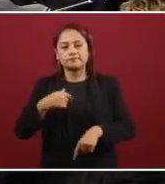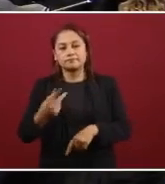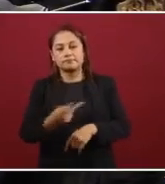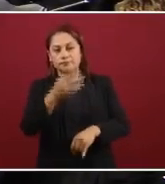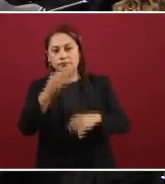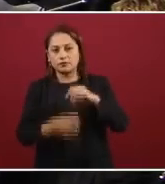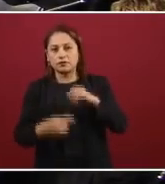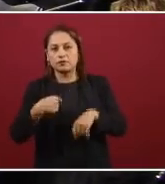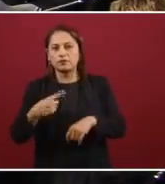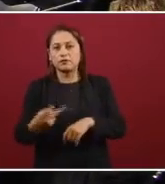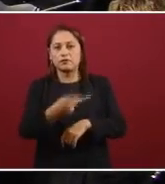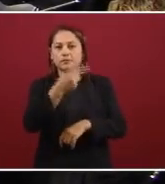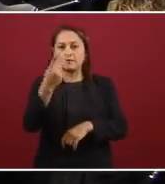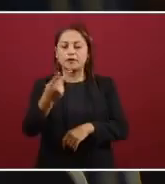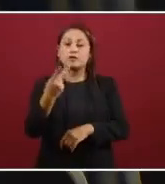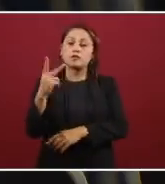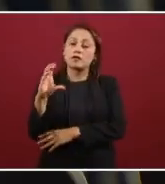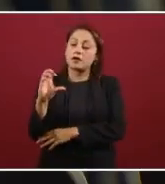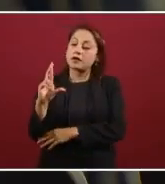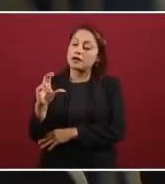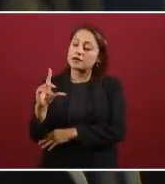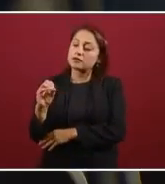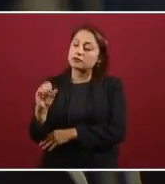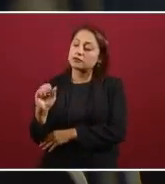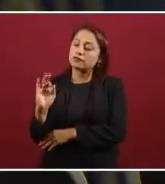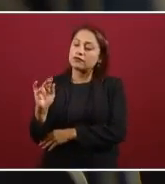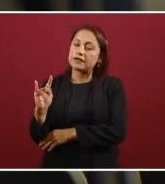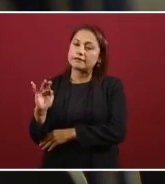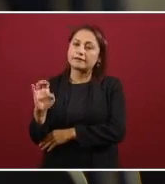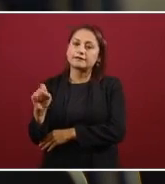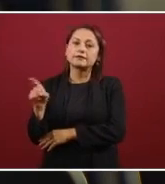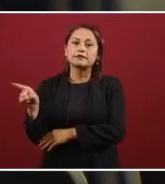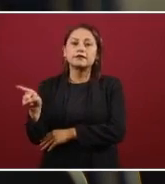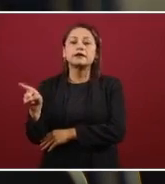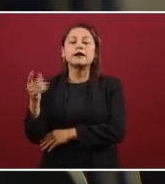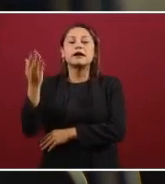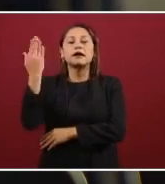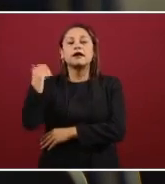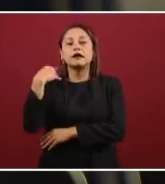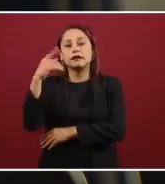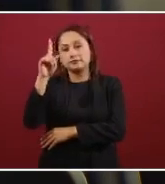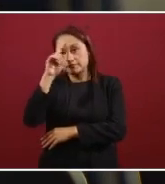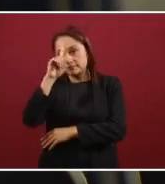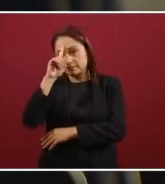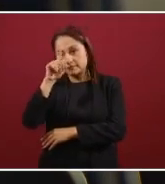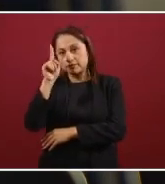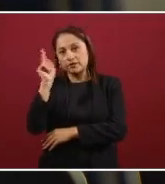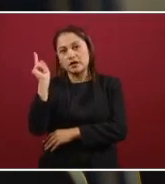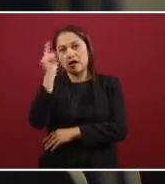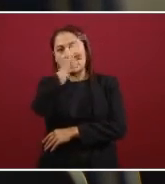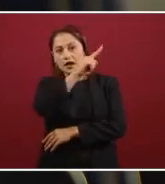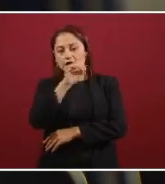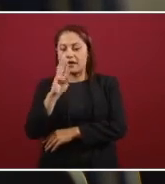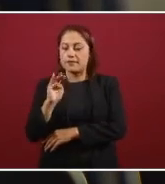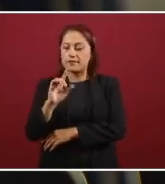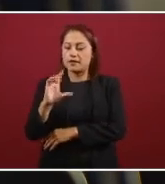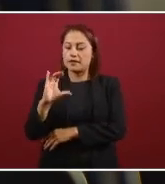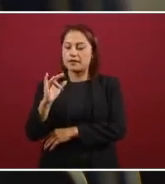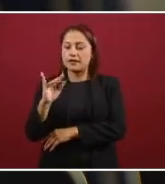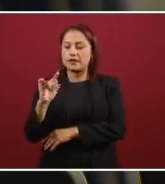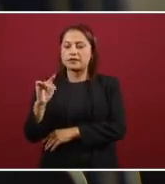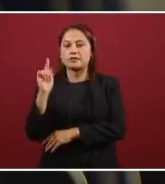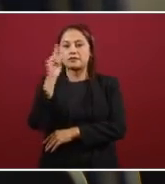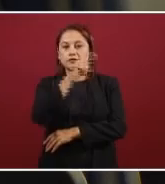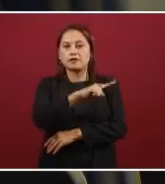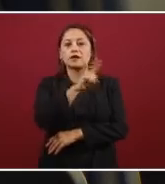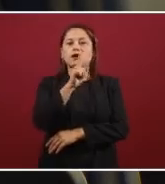premio Príncipe de Asturias, Carlos Fuentes, recomendó ante un similar de usted en los Estados Unidos, Bill Clinton, la despenalización en el